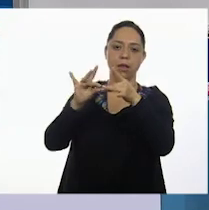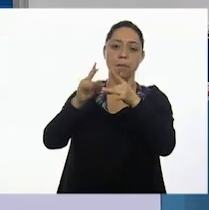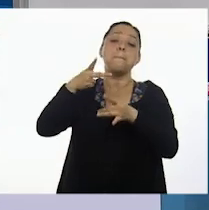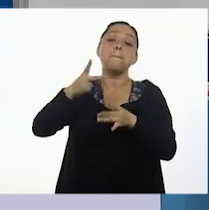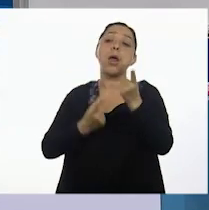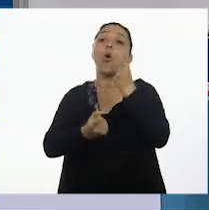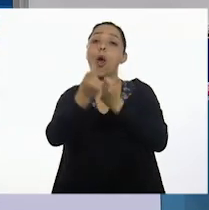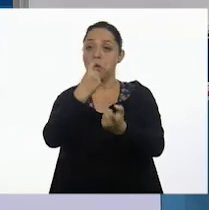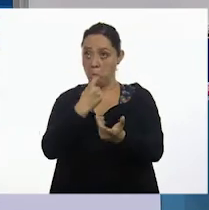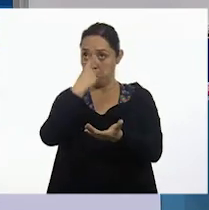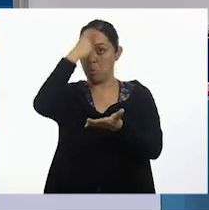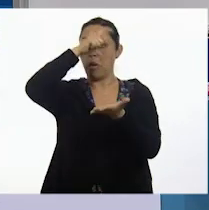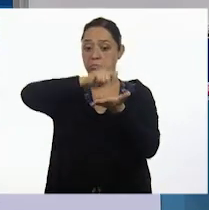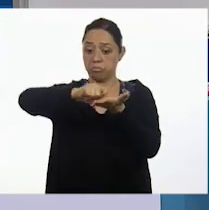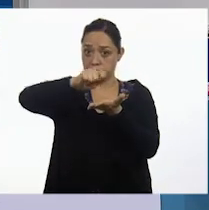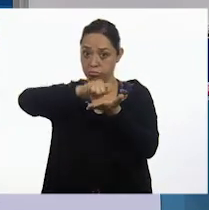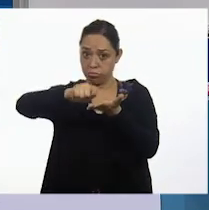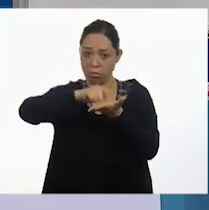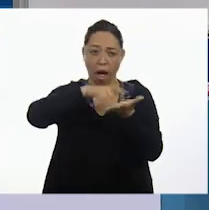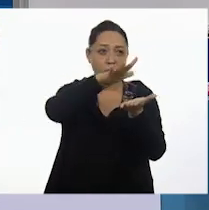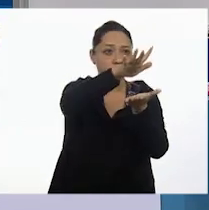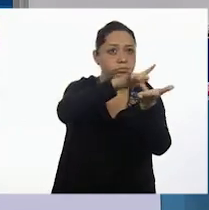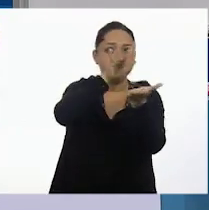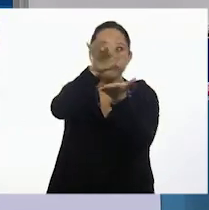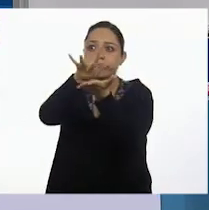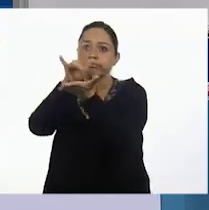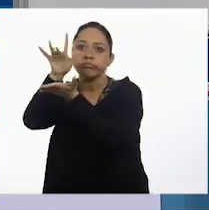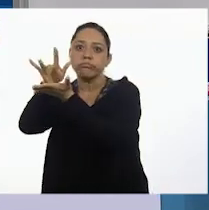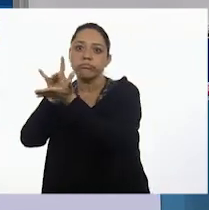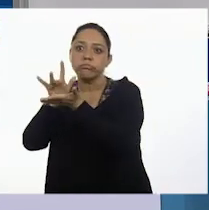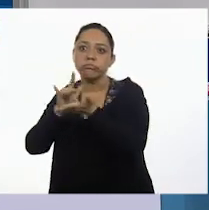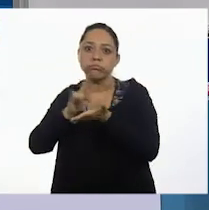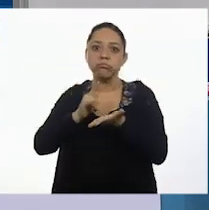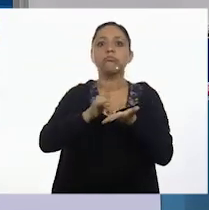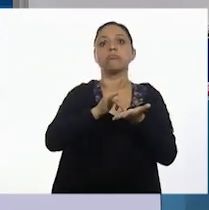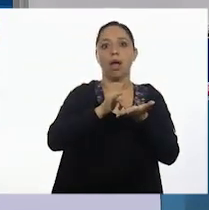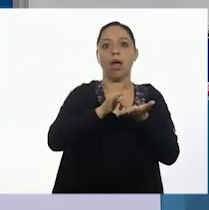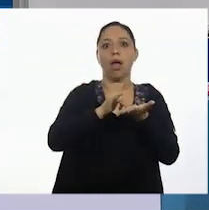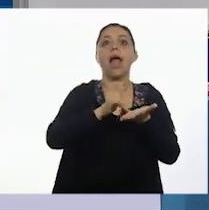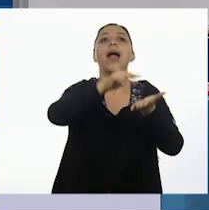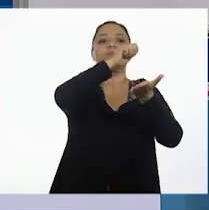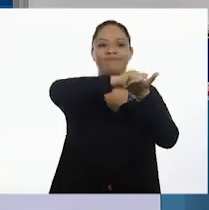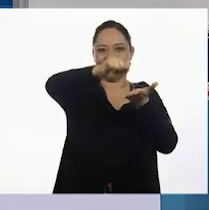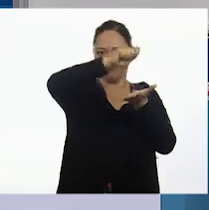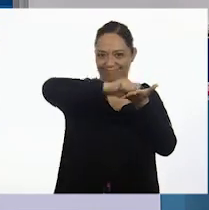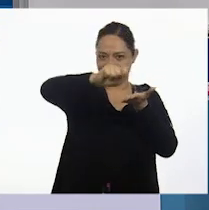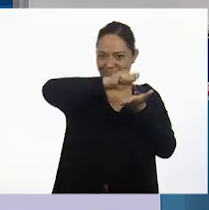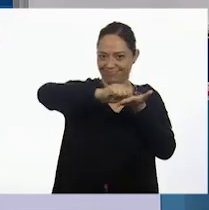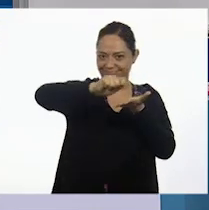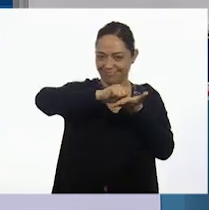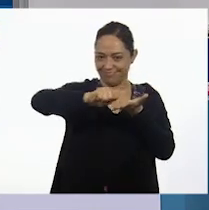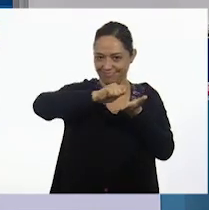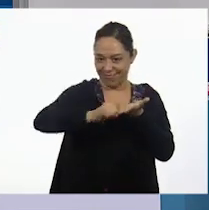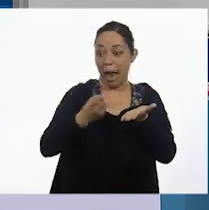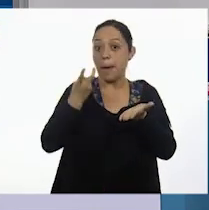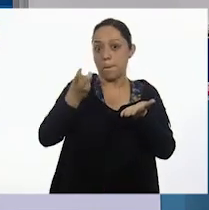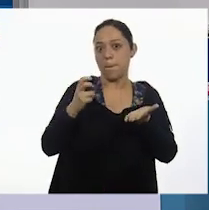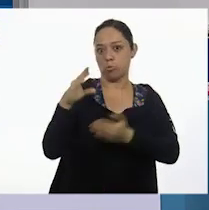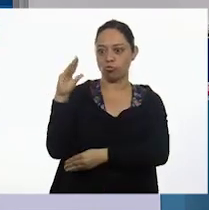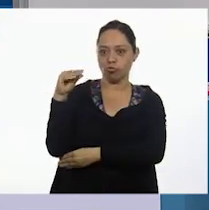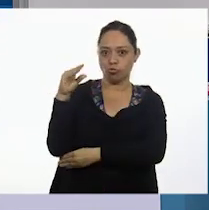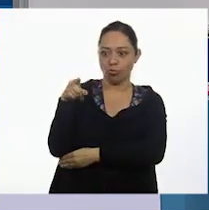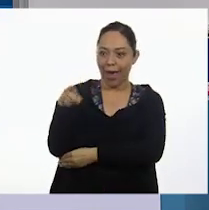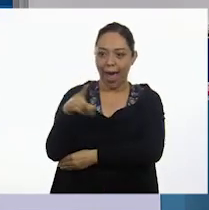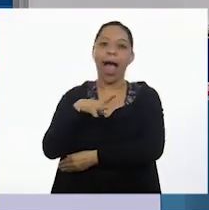autores han recopilado estas narraciones y las han trasladado a lo escrito. Por eso es que Ton puede tener un libro